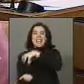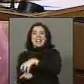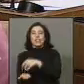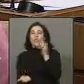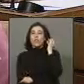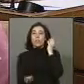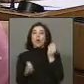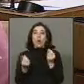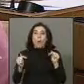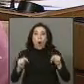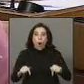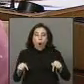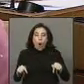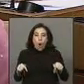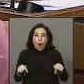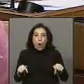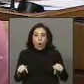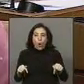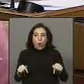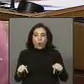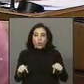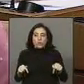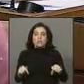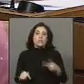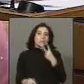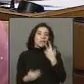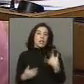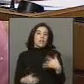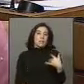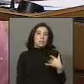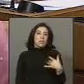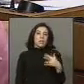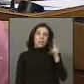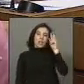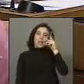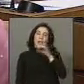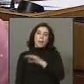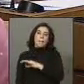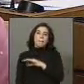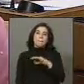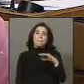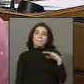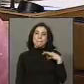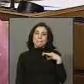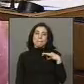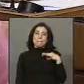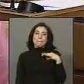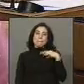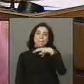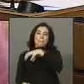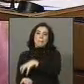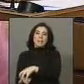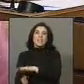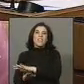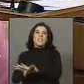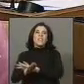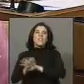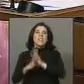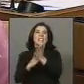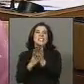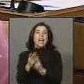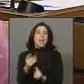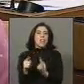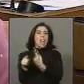y cómo hoy día ya se ha hecho imperioso la creación de un ministerio que busque eliminar las grandes